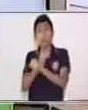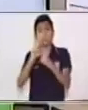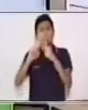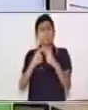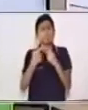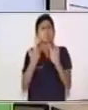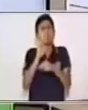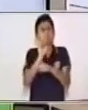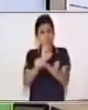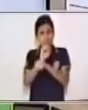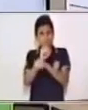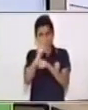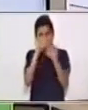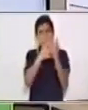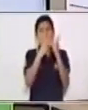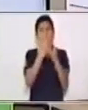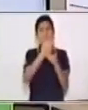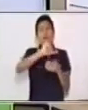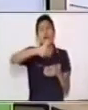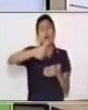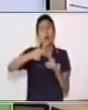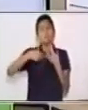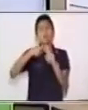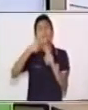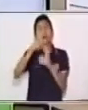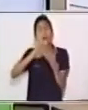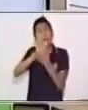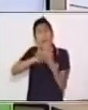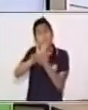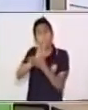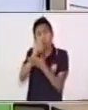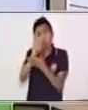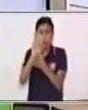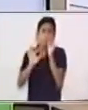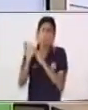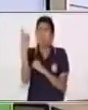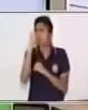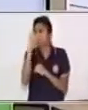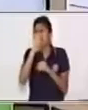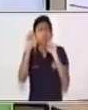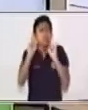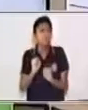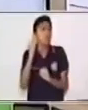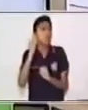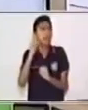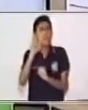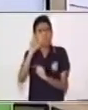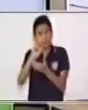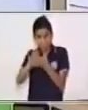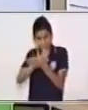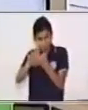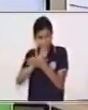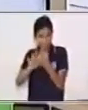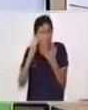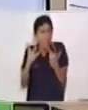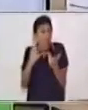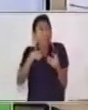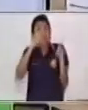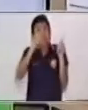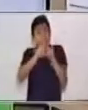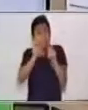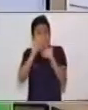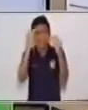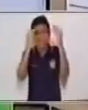te recomiendo que laves tus manos constantemente con agua y jabón. Asimismo, quiero que todo el mundo le dé el saludo a